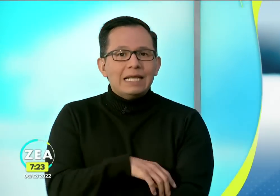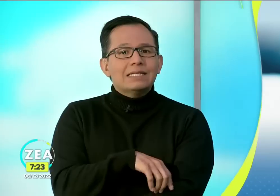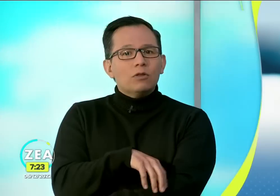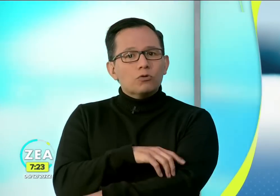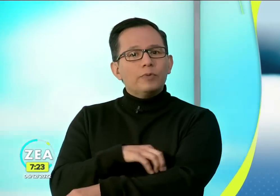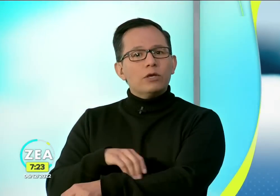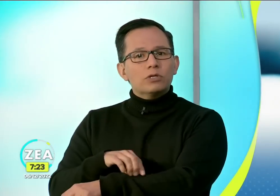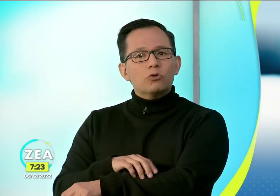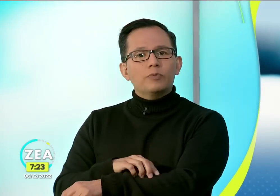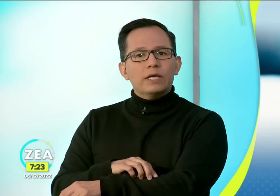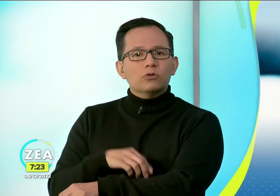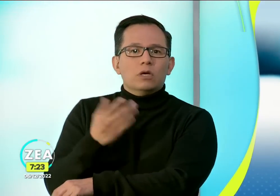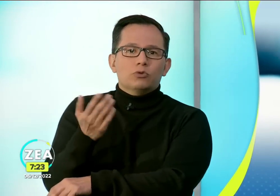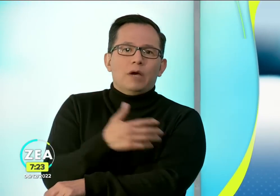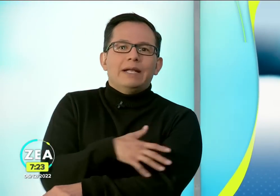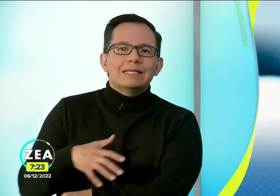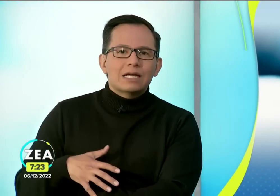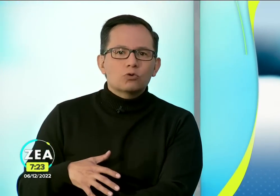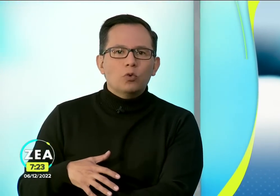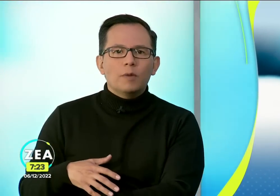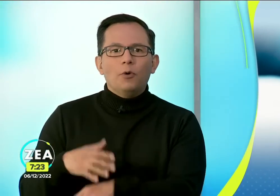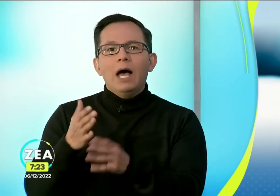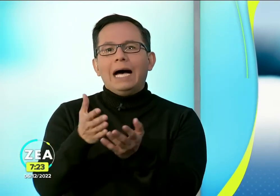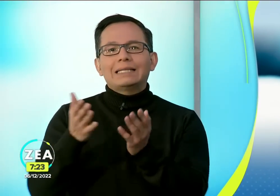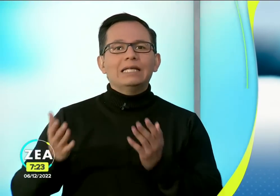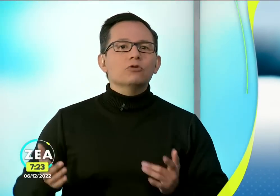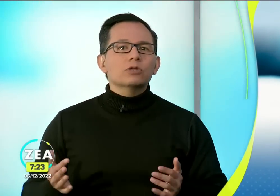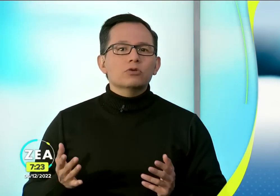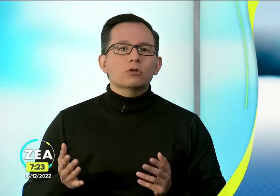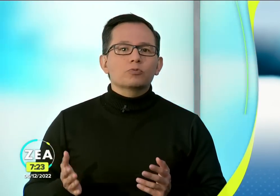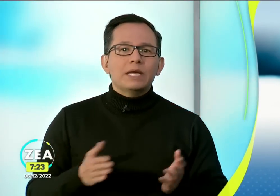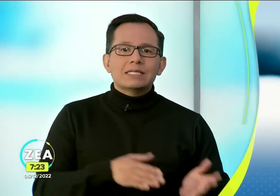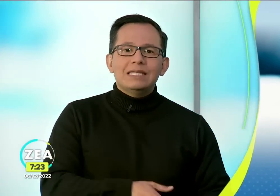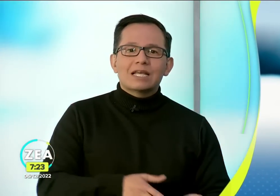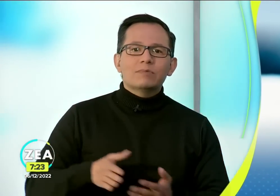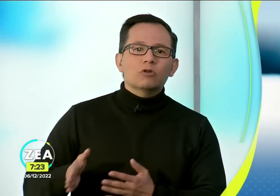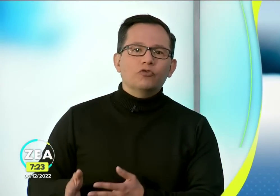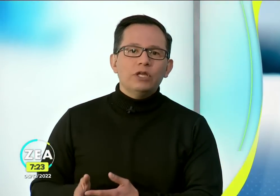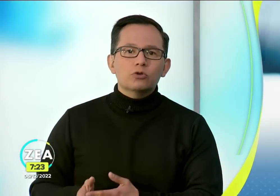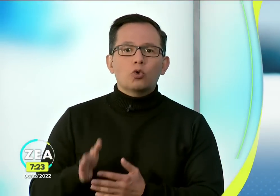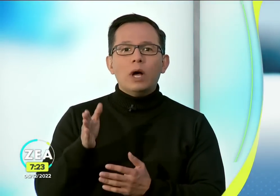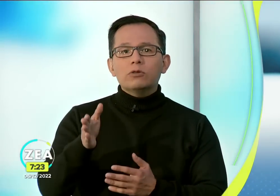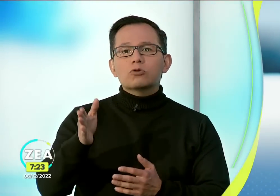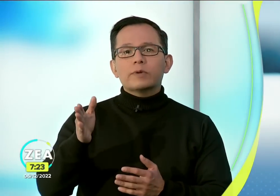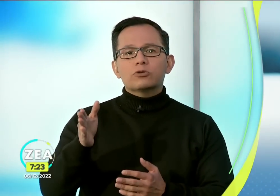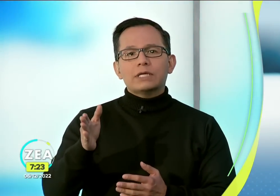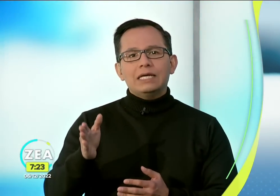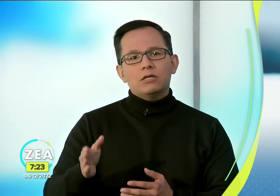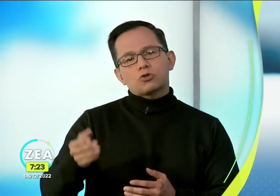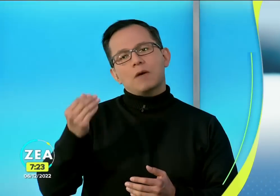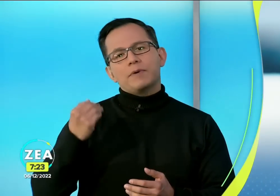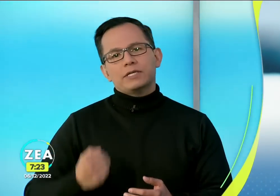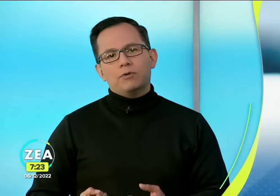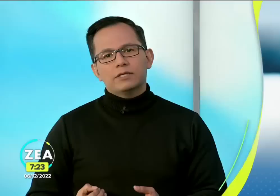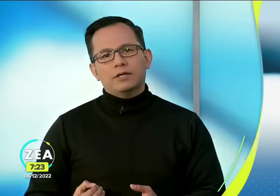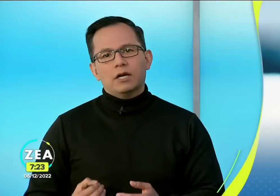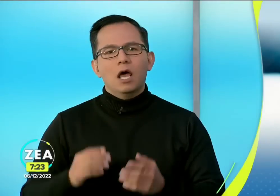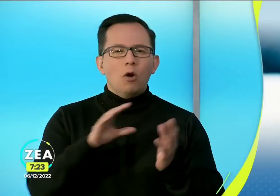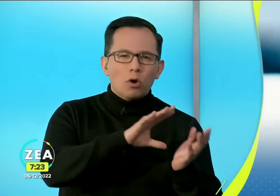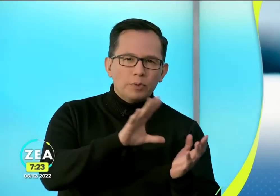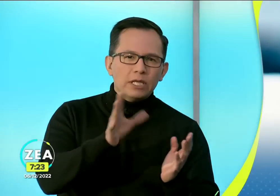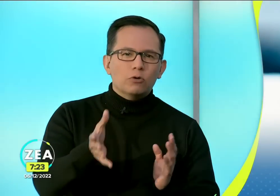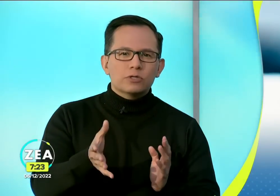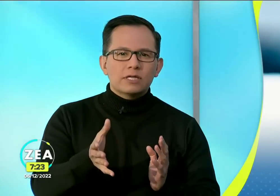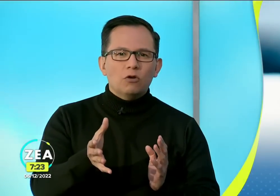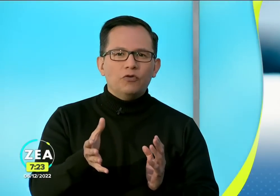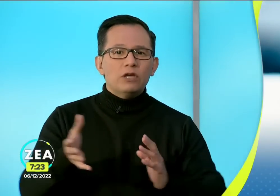de tener erizado los vellos de los brazos que buscaban aislar su cuerpo a tener los dedos de los pies y de las manos fríos cuando los vasos sanguíneos se empezaron a cerrar